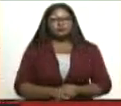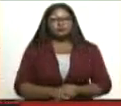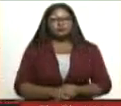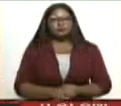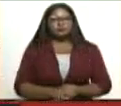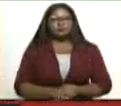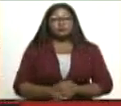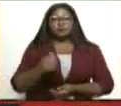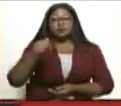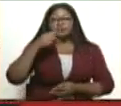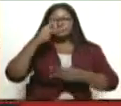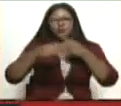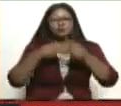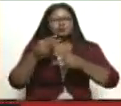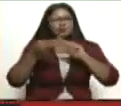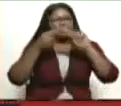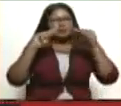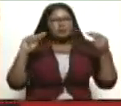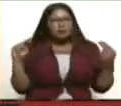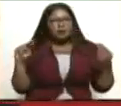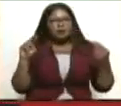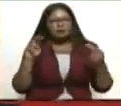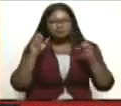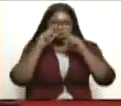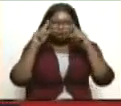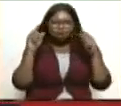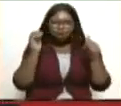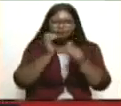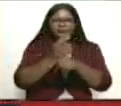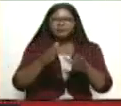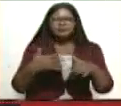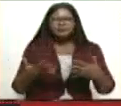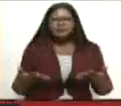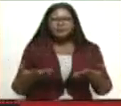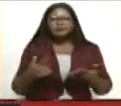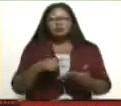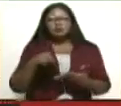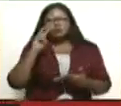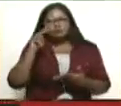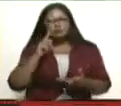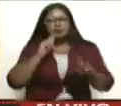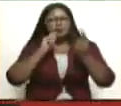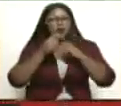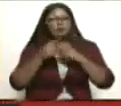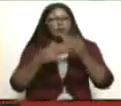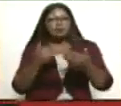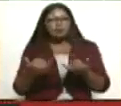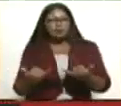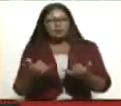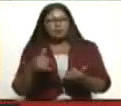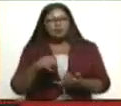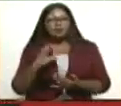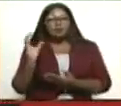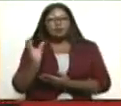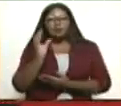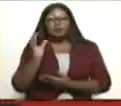Este proceso de paz discurre en un momento de cambio en Colombia.